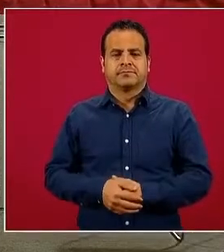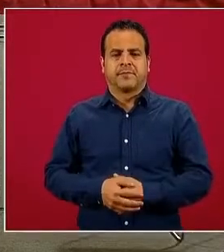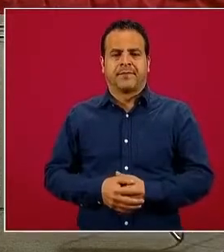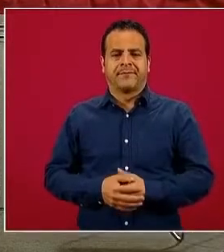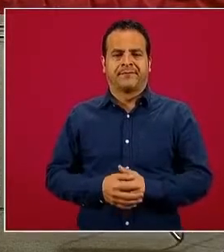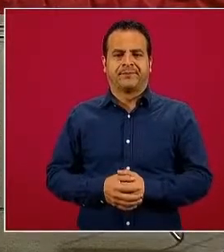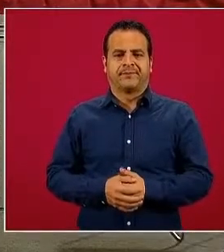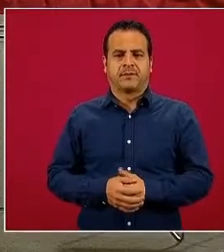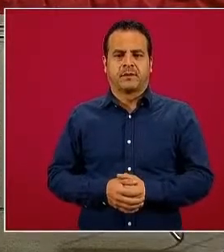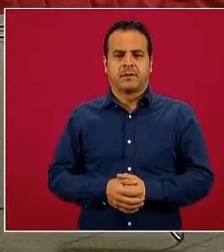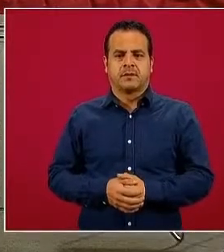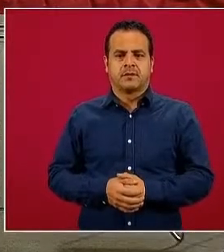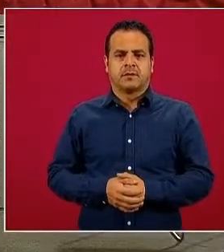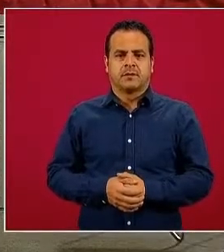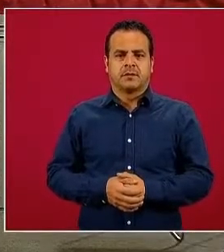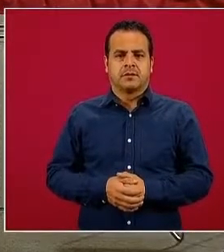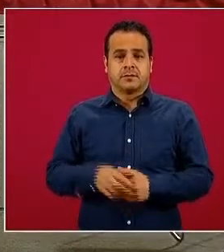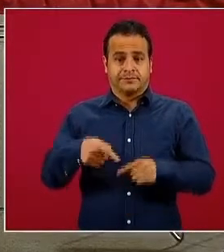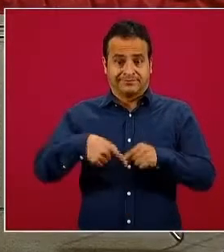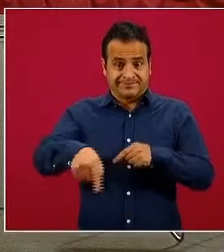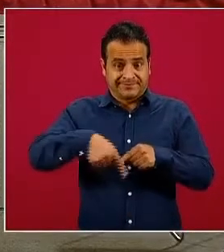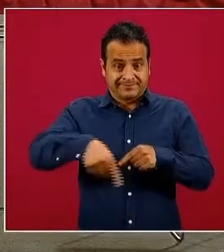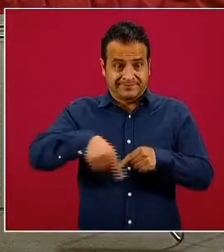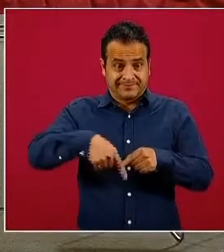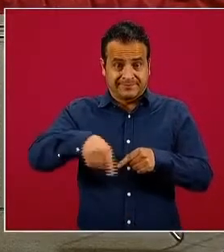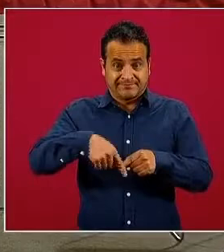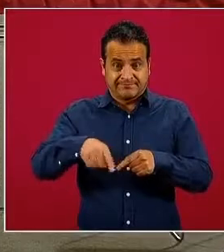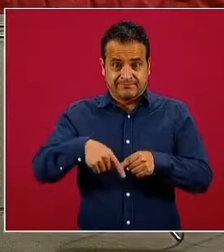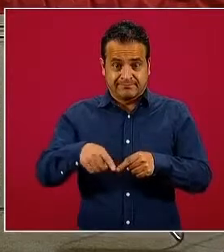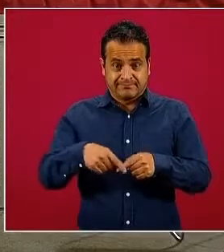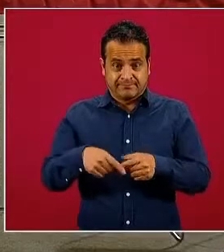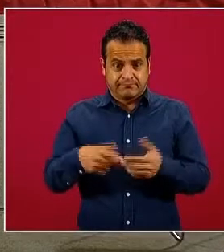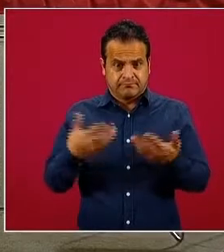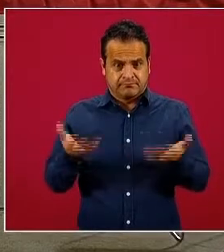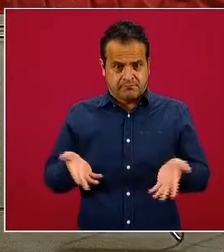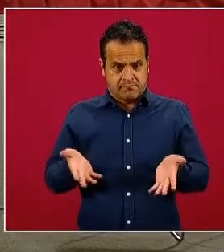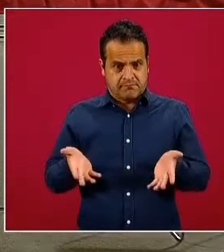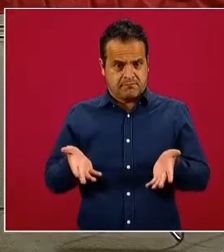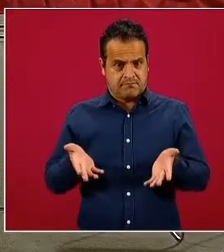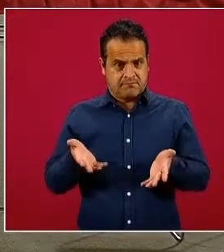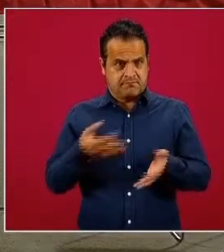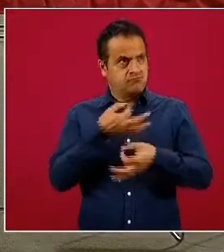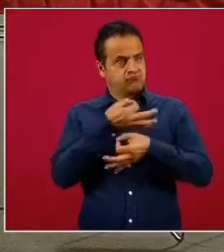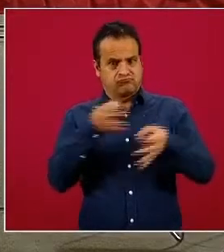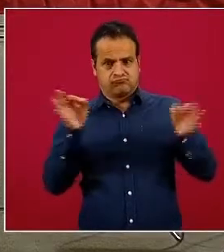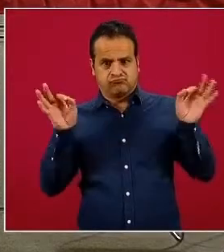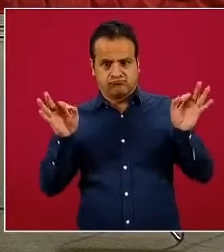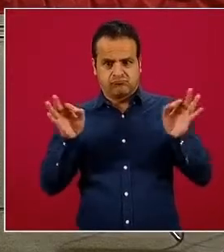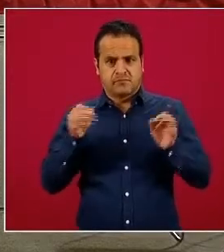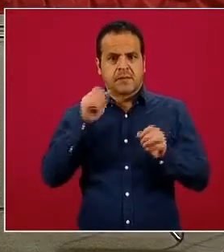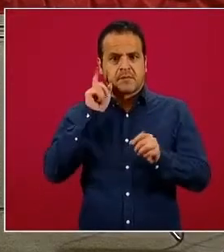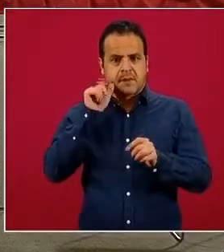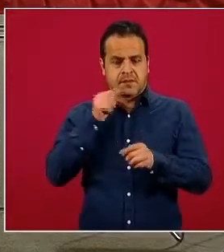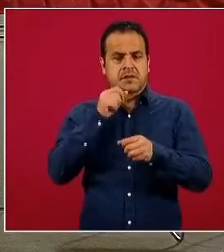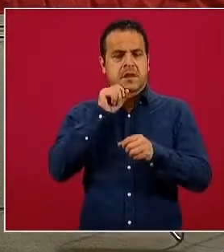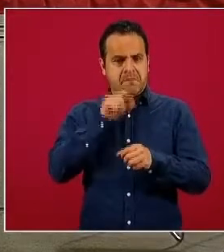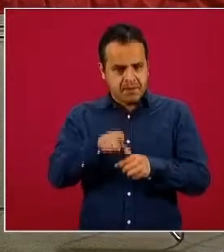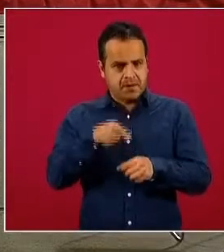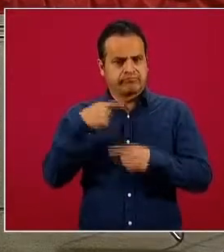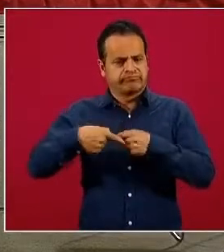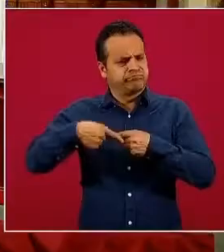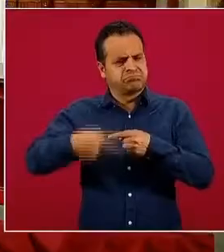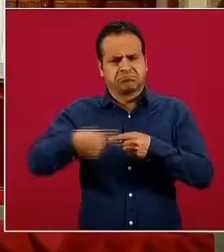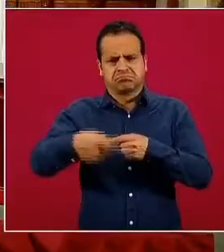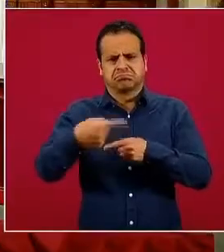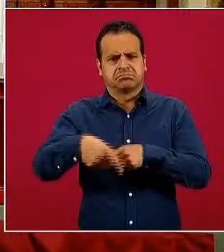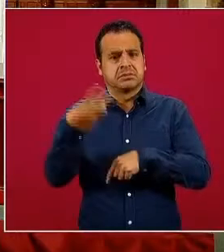y estos días próximos, como ya se ha comentado y lo comentaremos también mañana, tienen este significado muy importante,